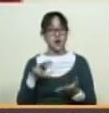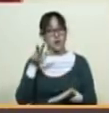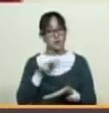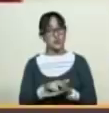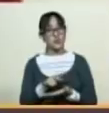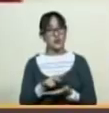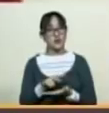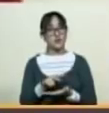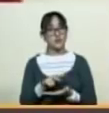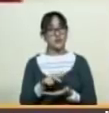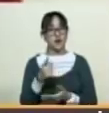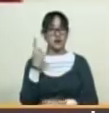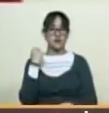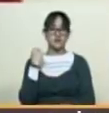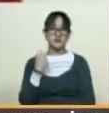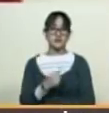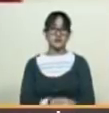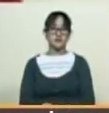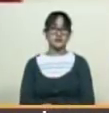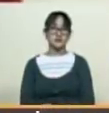aprobamos en el día de ayer.